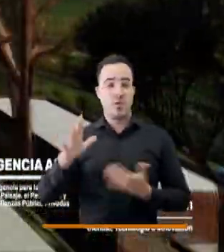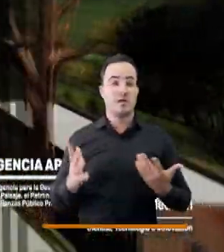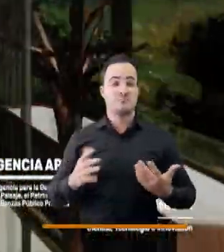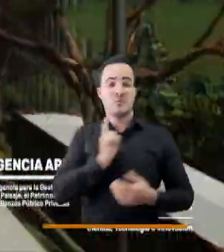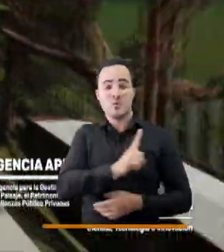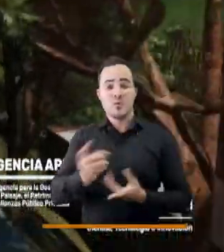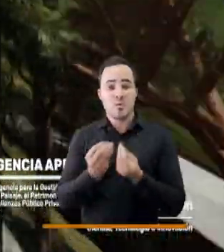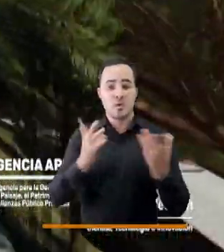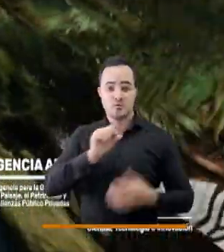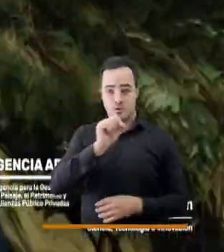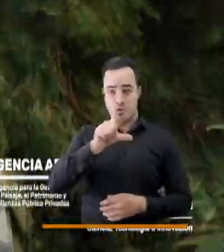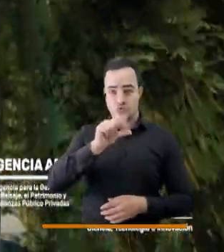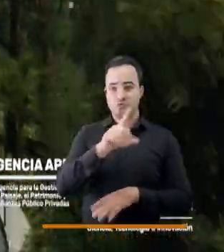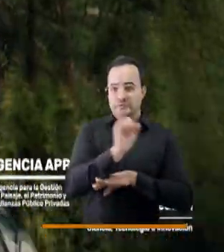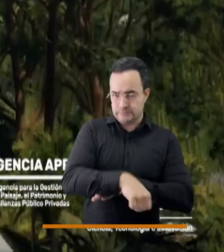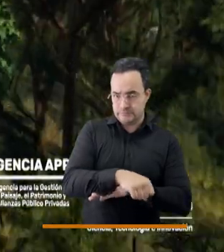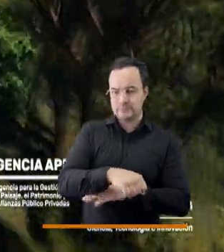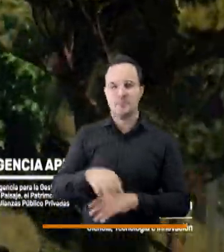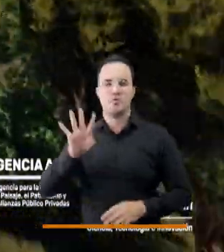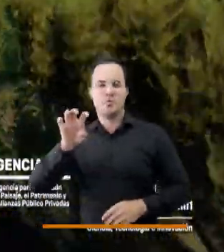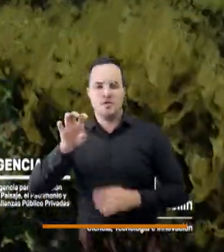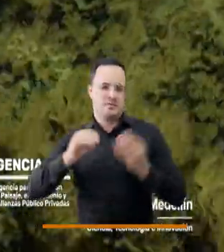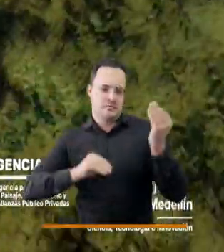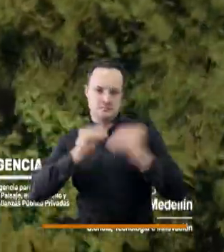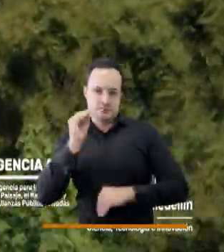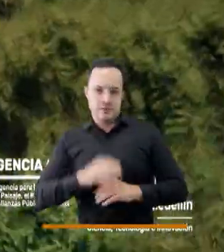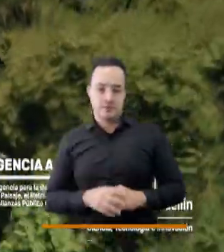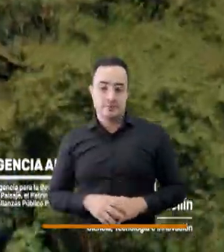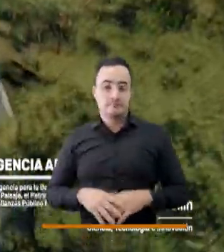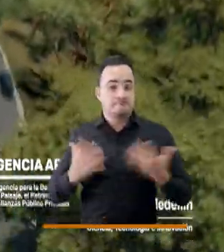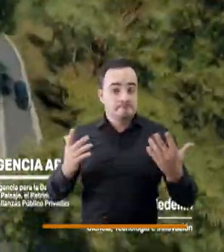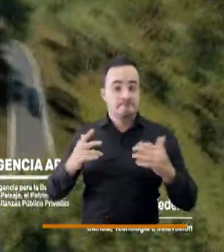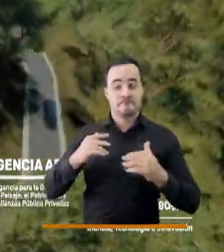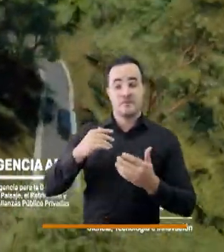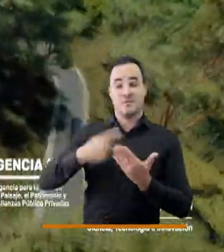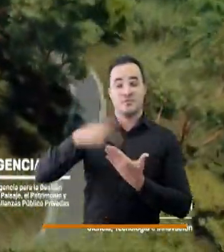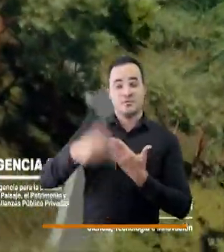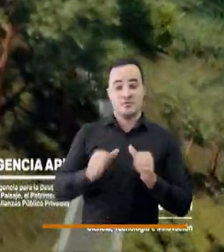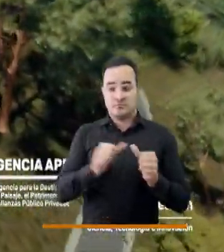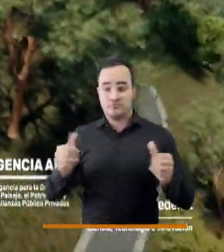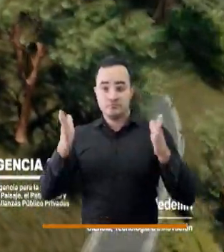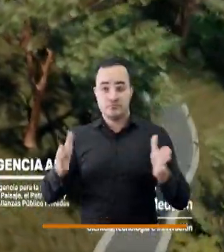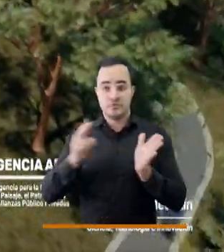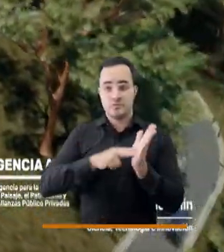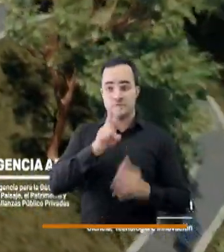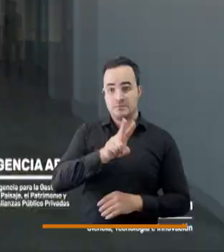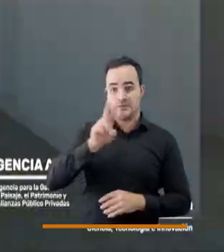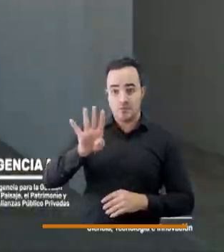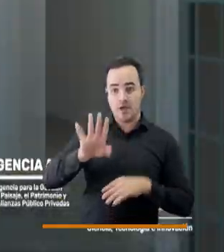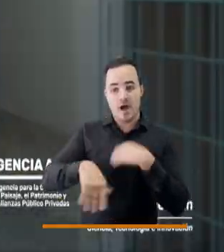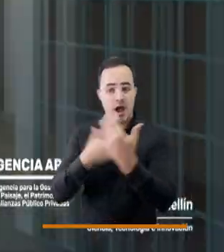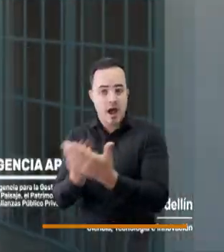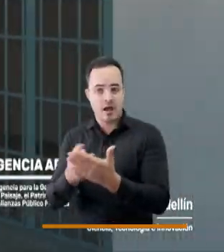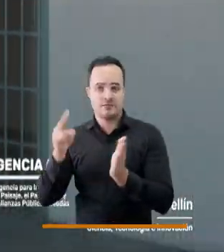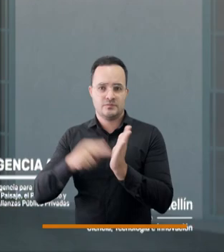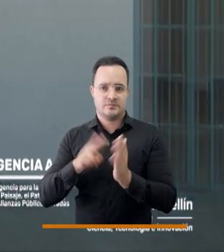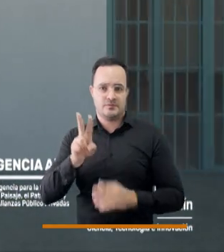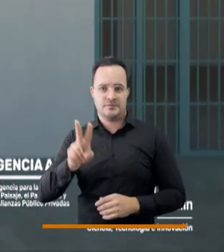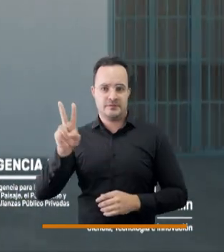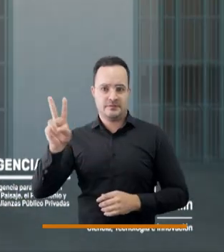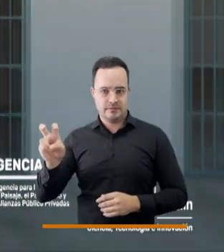a favor, 9 en contra, una obra que se deberá realizar entre el 2024 y el